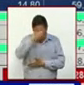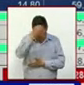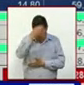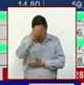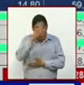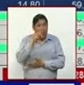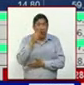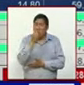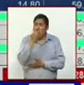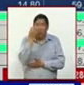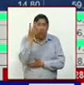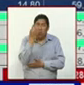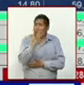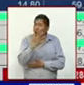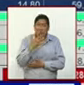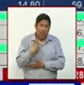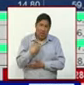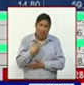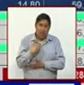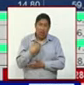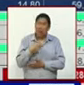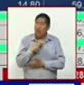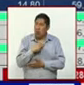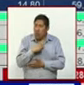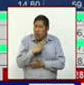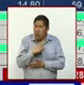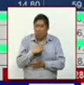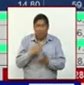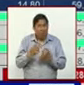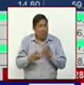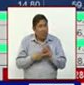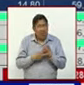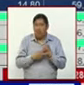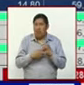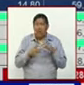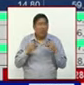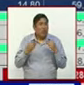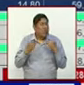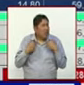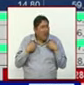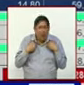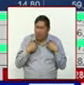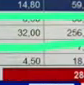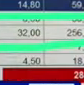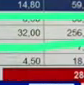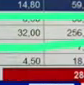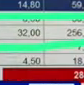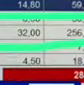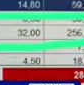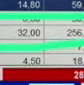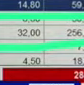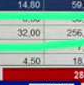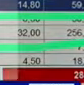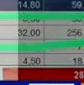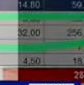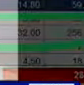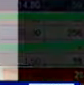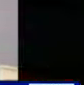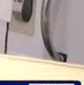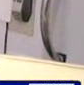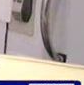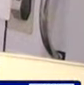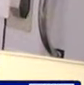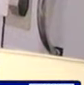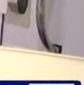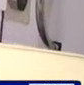ni para el almuerzo. Yo conseguí la receta. No tengo en realidad. ¿Cuánto debe solo hoy día?